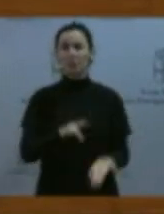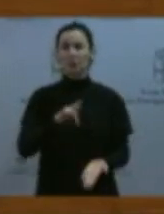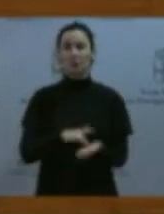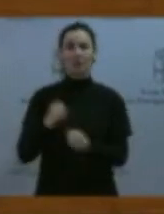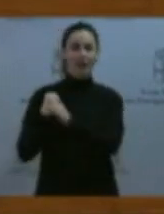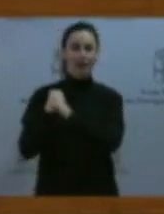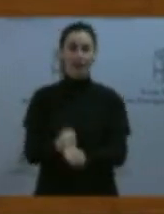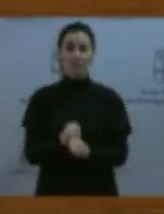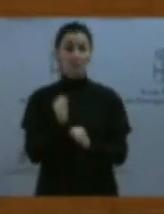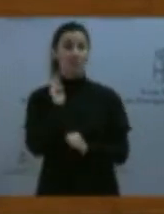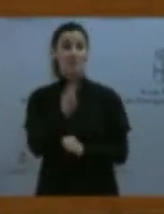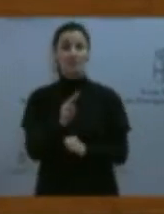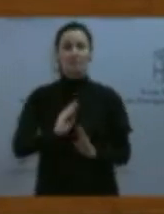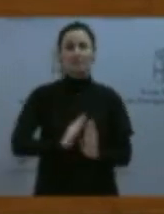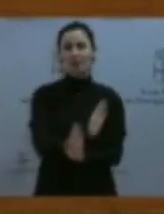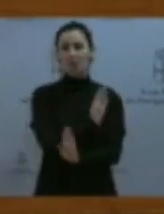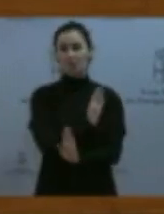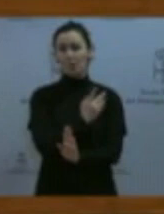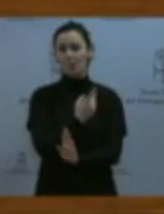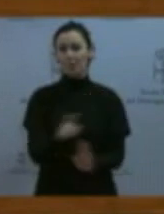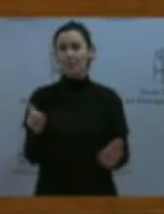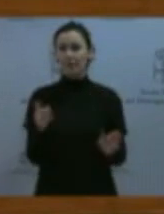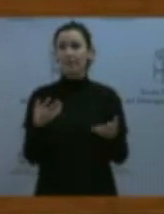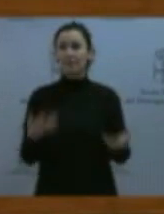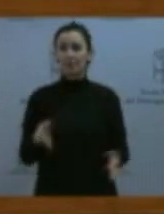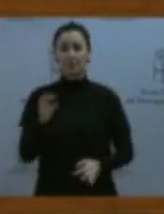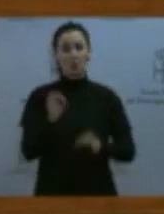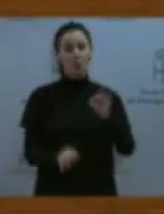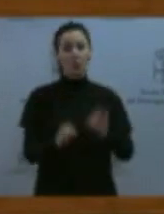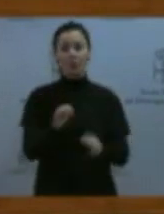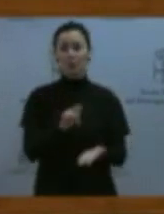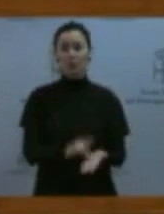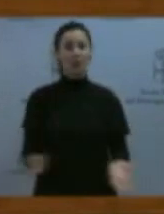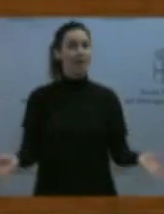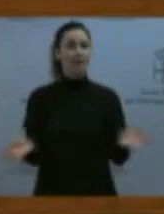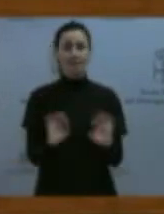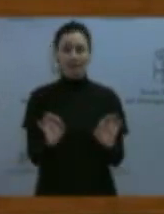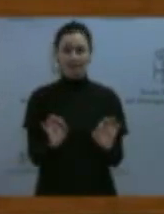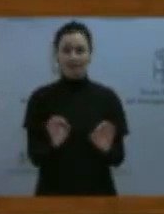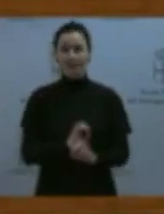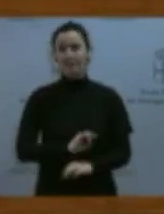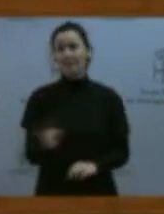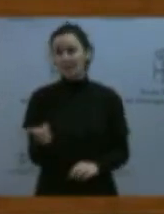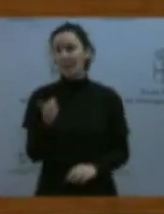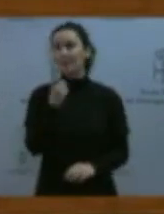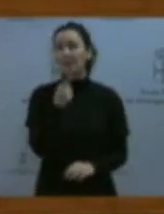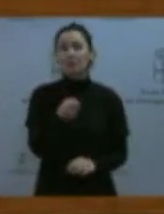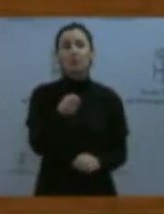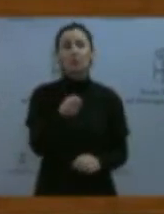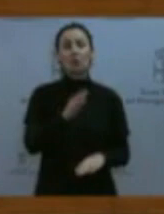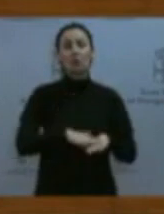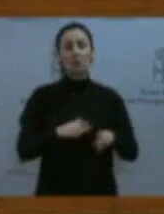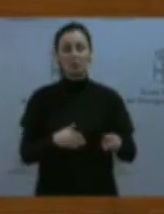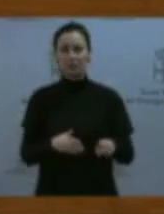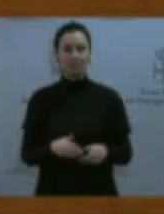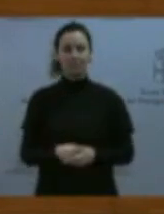Por tanto, el juicio no llega a celebrarse ni se llega a señalar a nadie como responsable último. Hay también casos en que simplemente